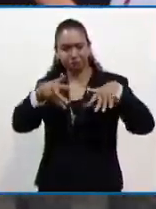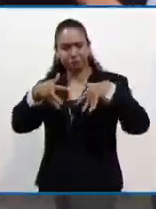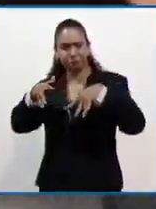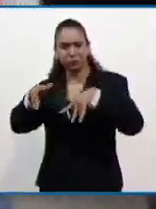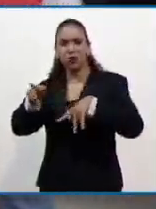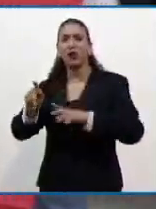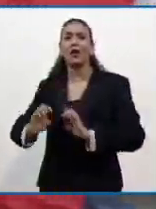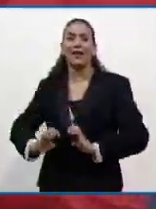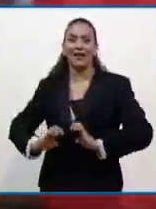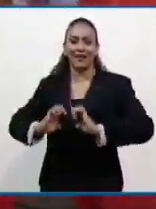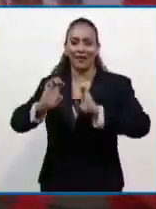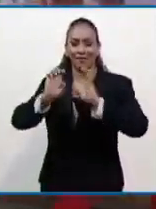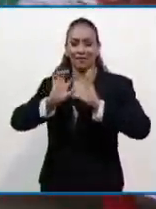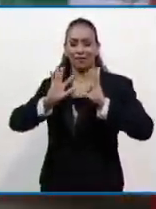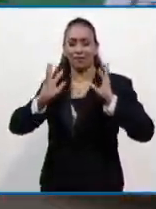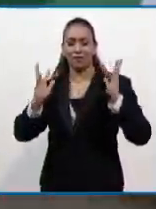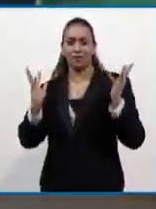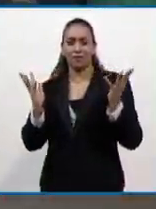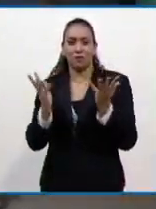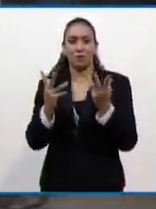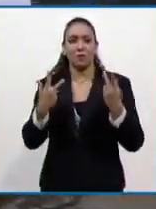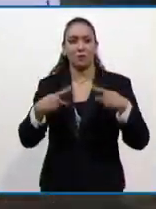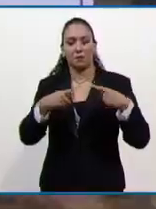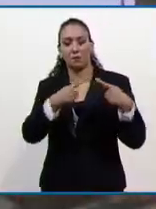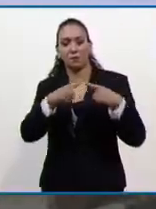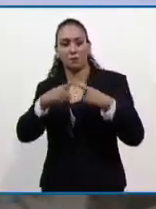sede, estudiantes y trabajadores